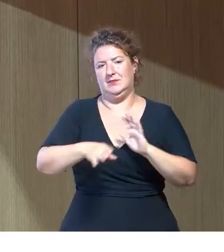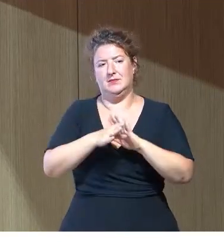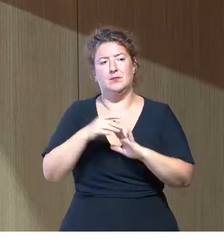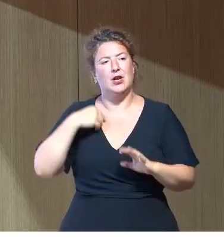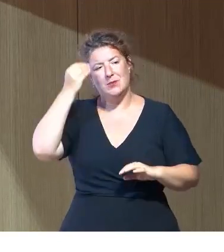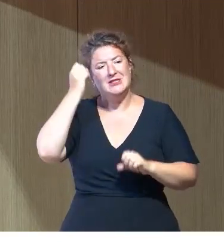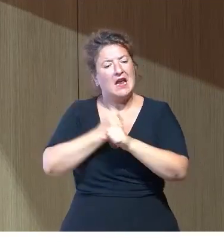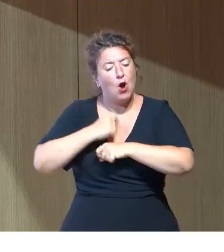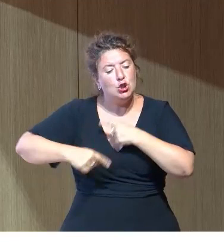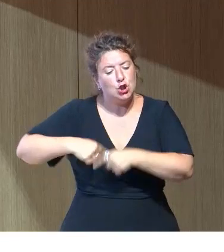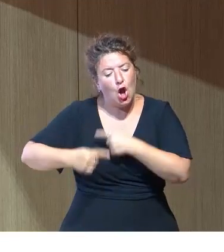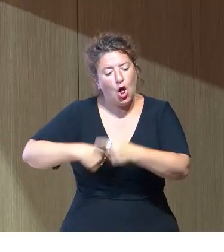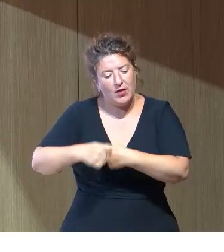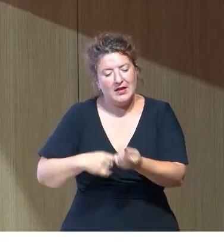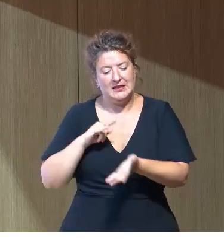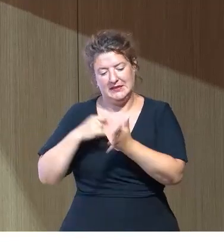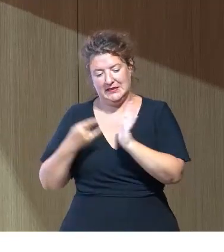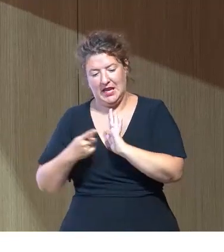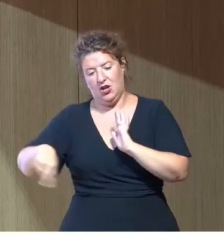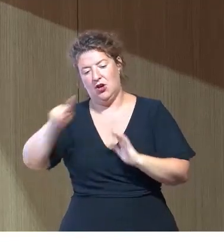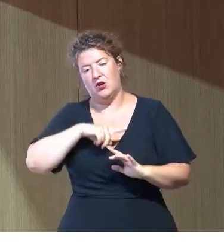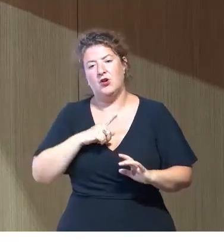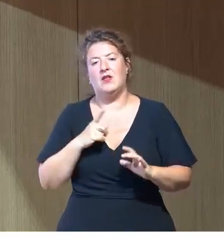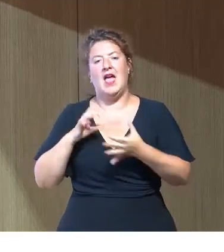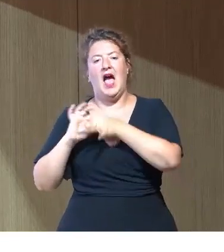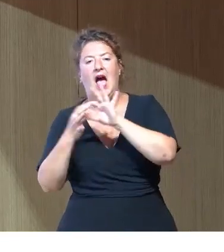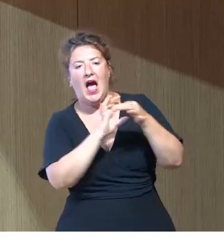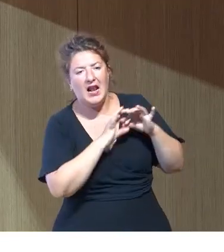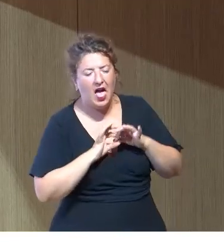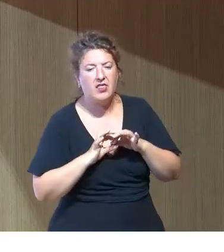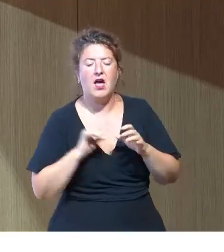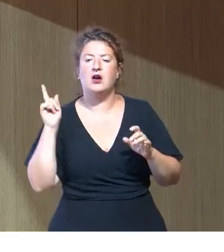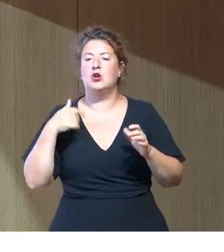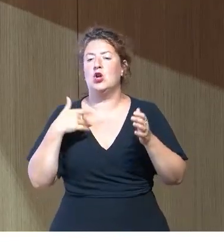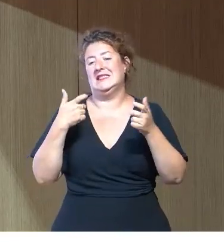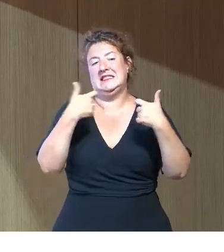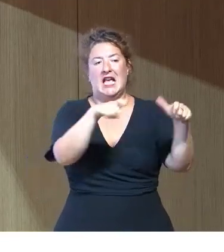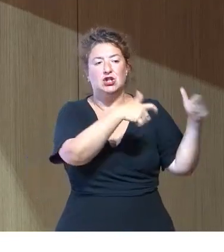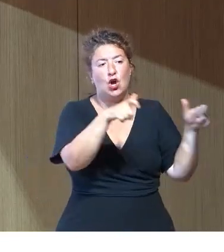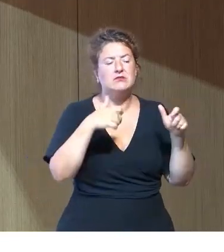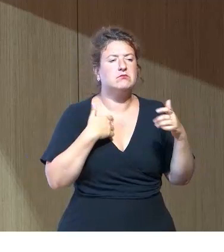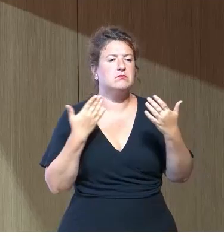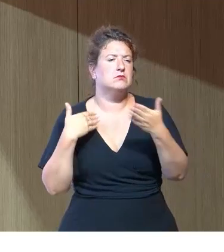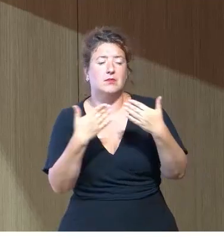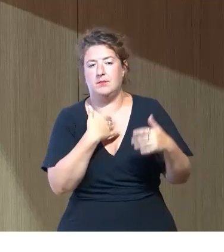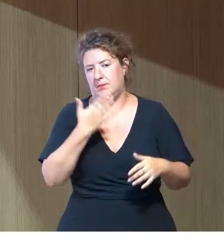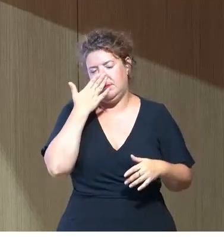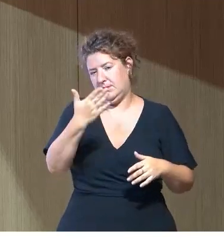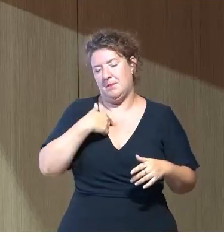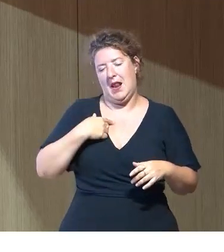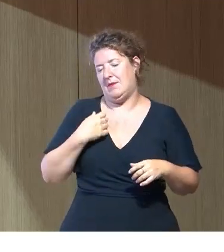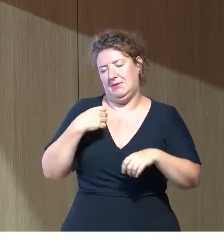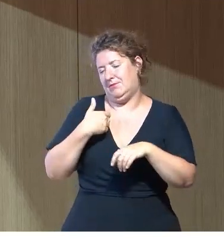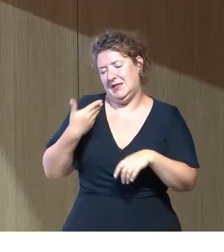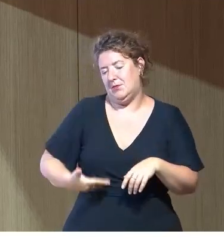del día a día de los técnicos y técnicas alianzas y de los compañeros de otros sectores para mí es lo más significativo